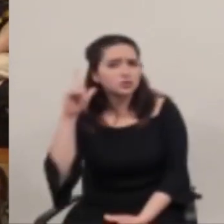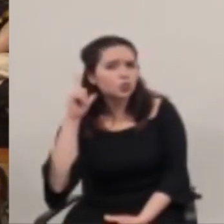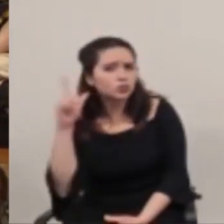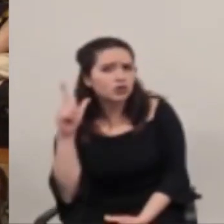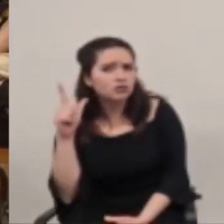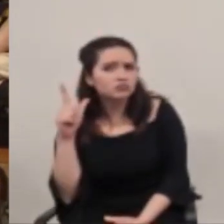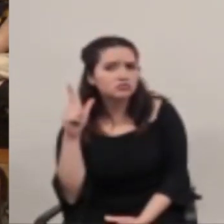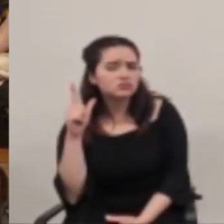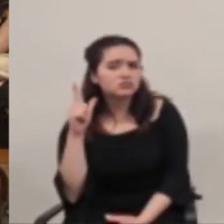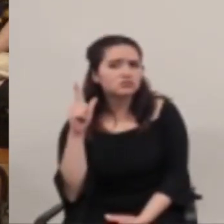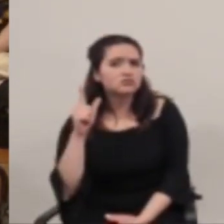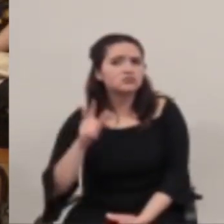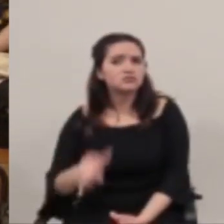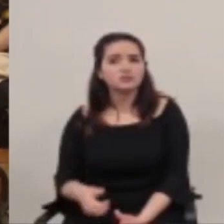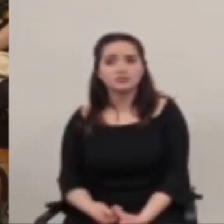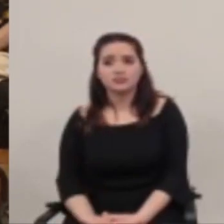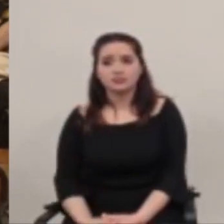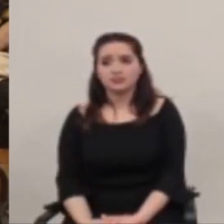Sí.